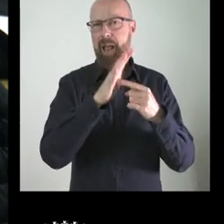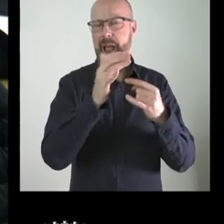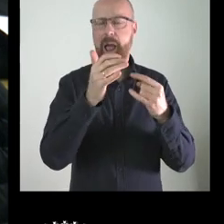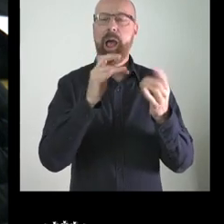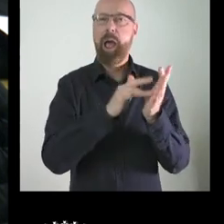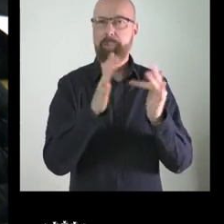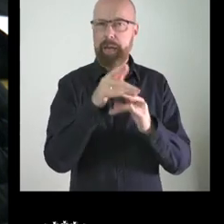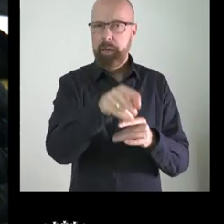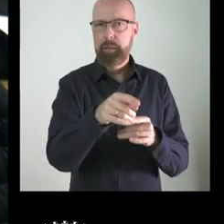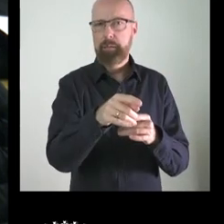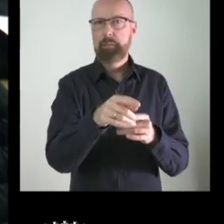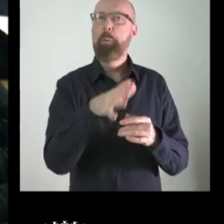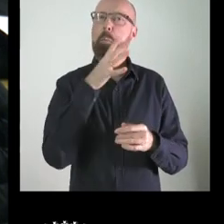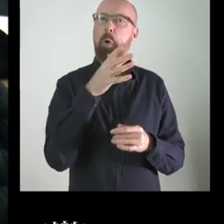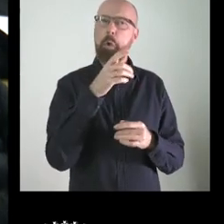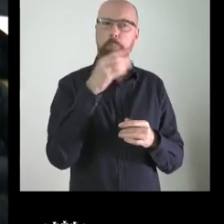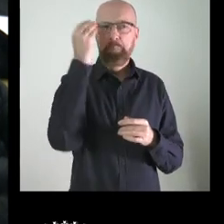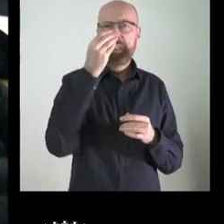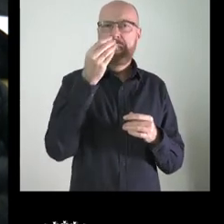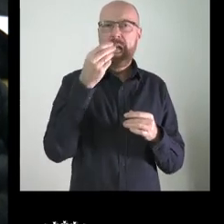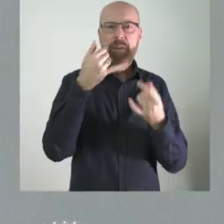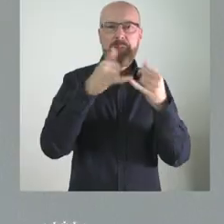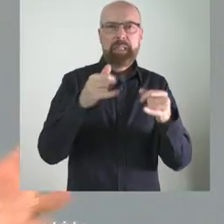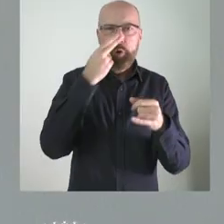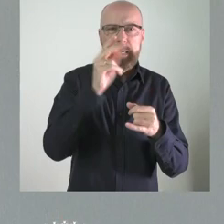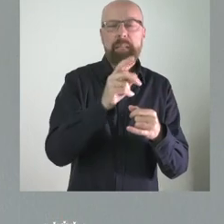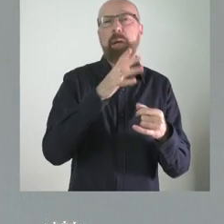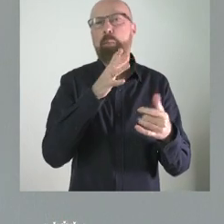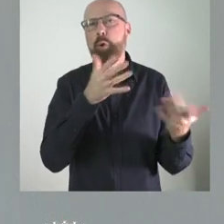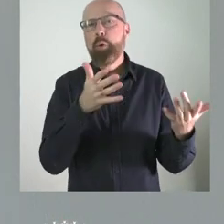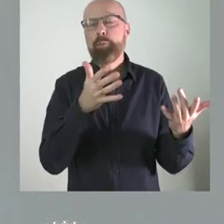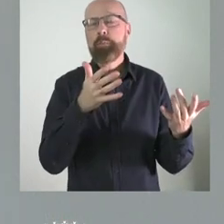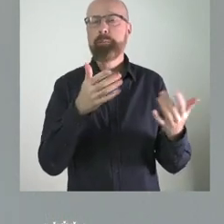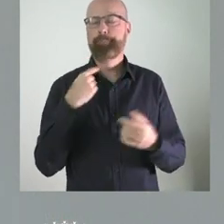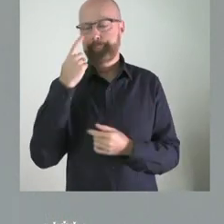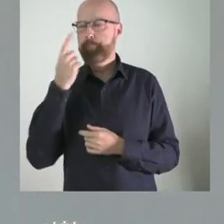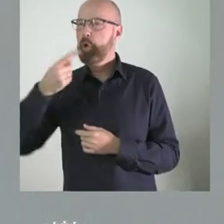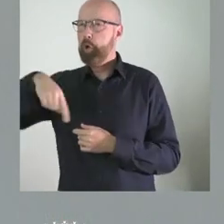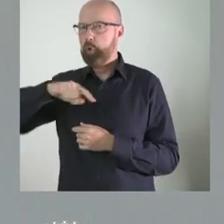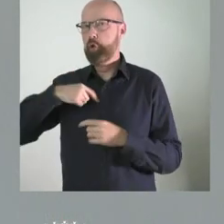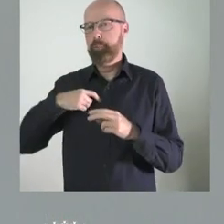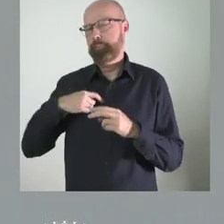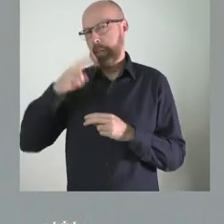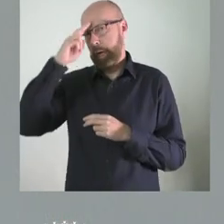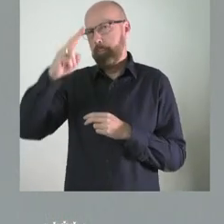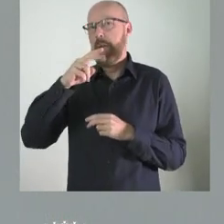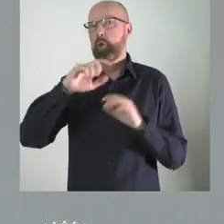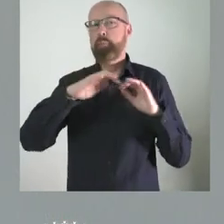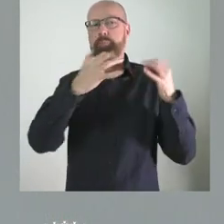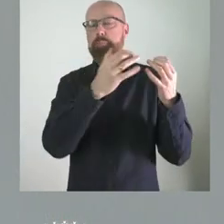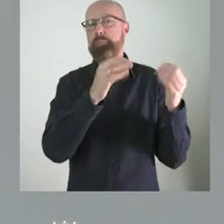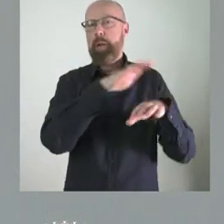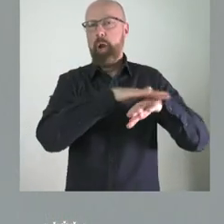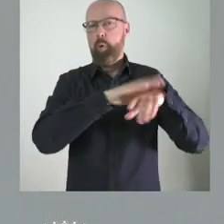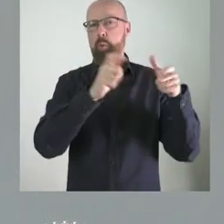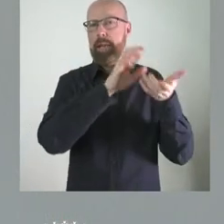que hay desde la junta qué opina nosotros respetamos la actividad del parlamento Además creo que fue apoyado